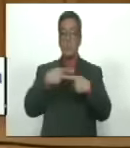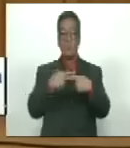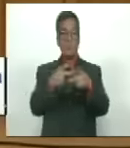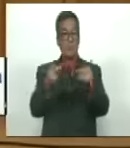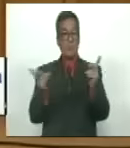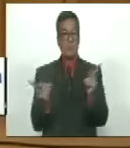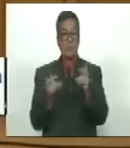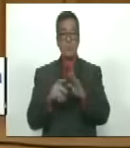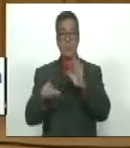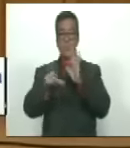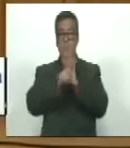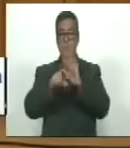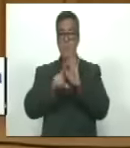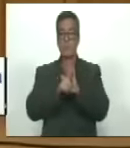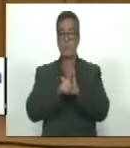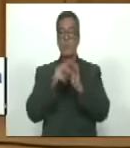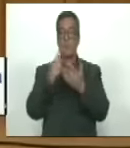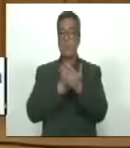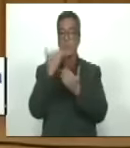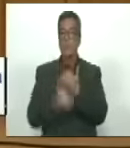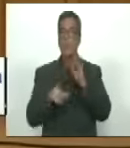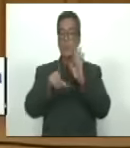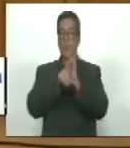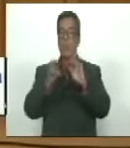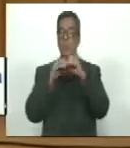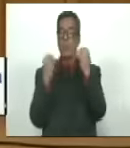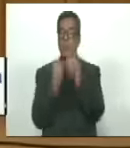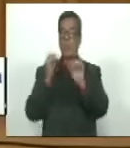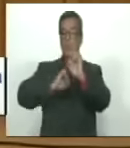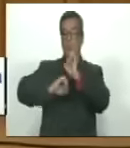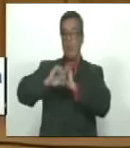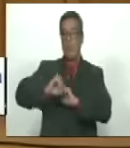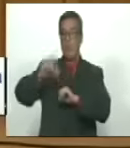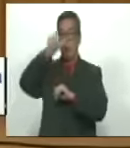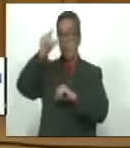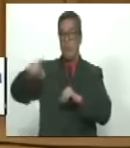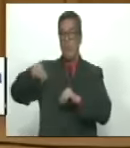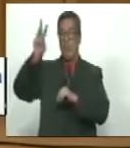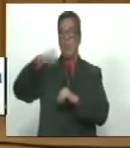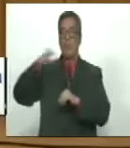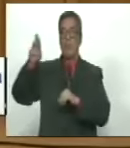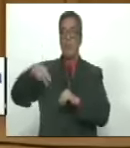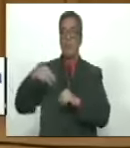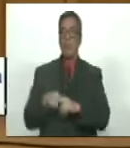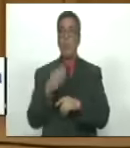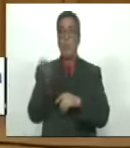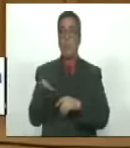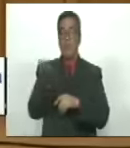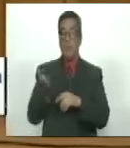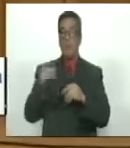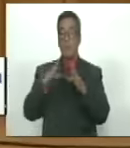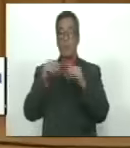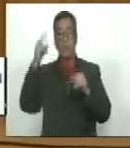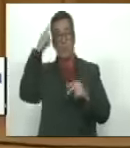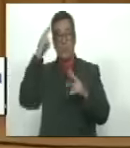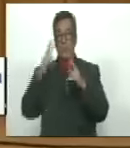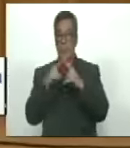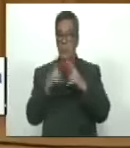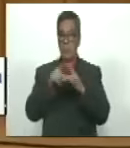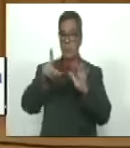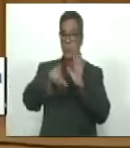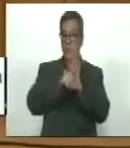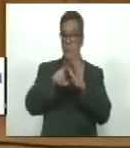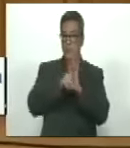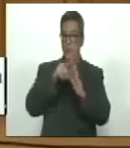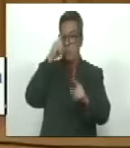pública de la ley, del proyecto de ley orgánica para la defensa de la Guayana Esequiba. Importante que todos conozcamos que esta ley tiene